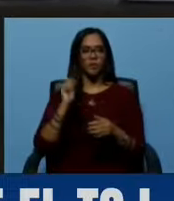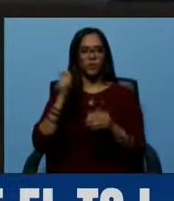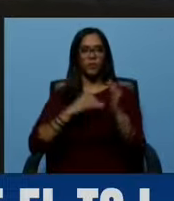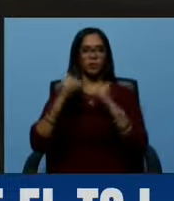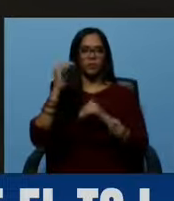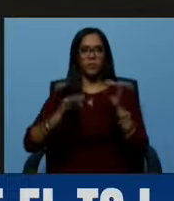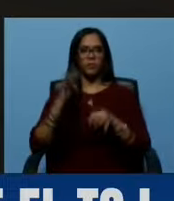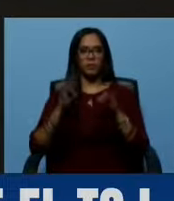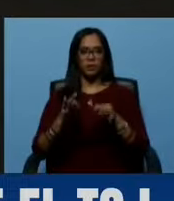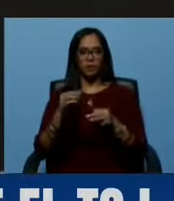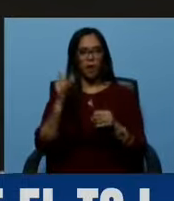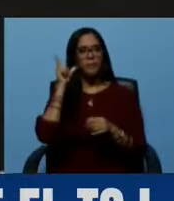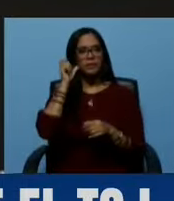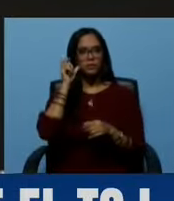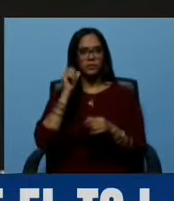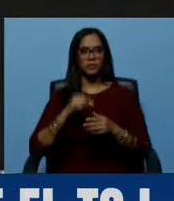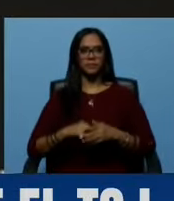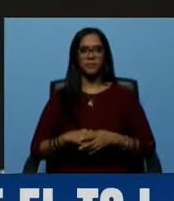de Justicia. Vamos a escuchar.